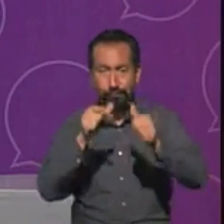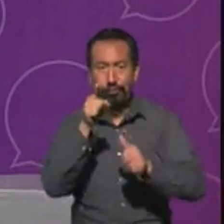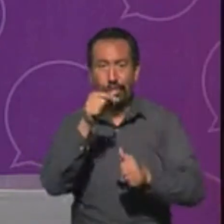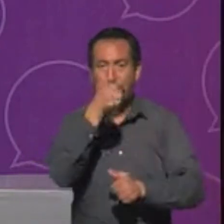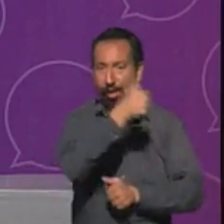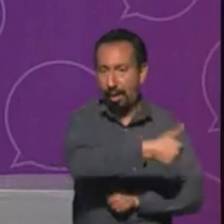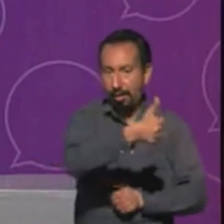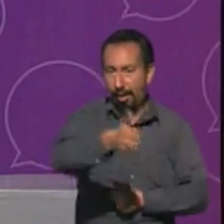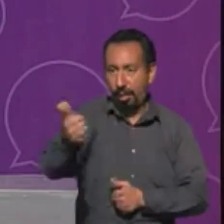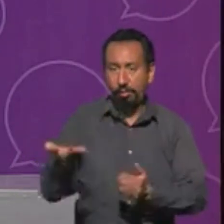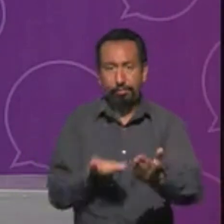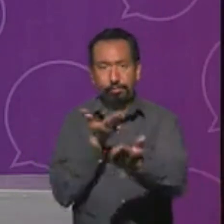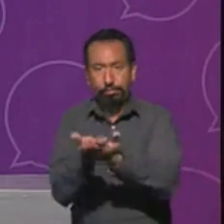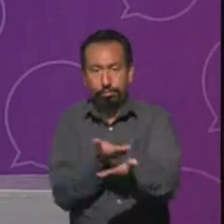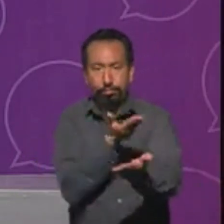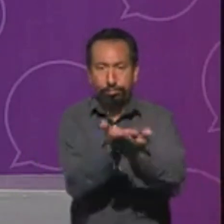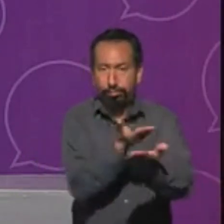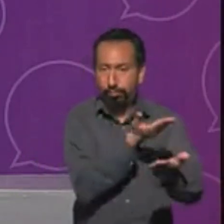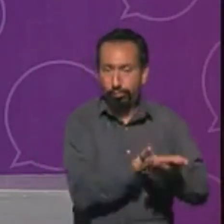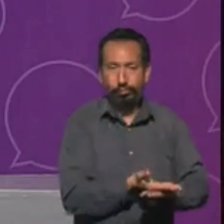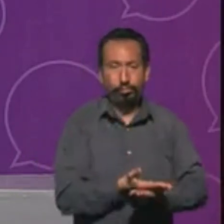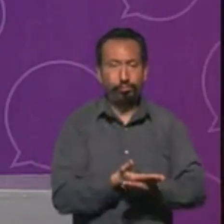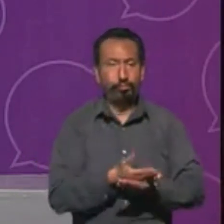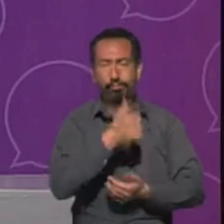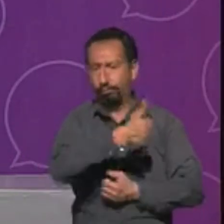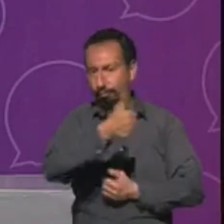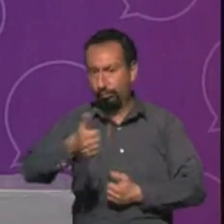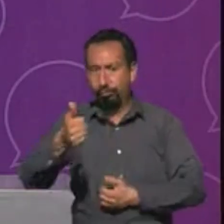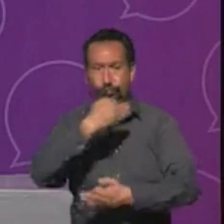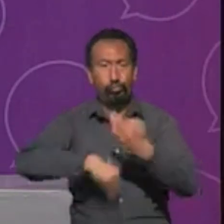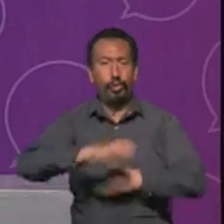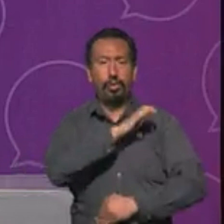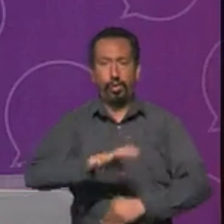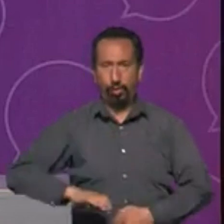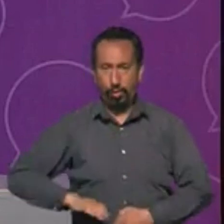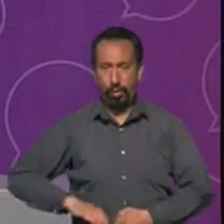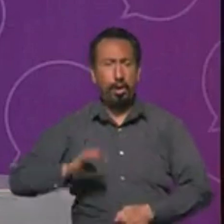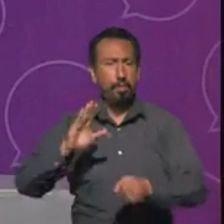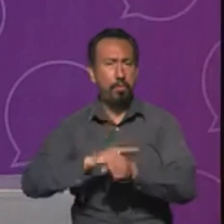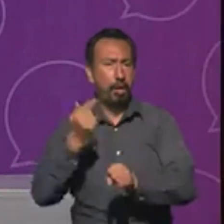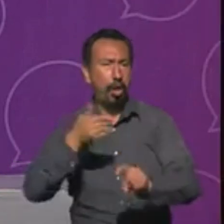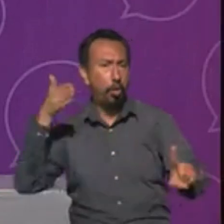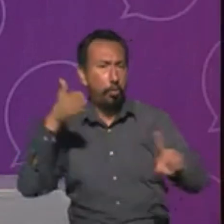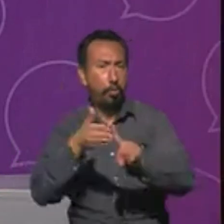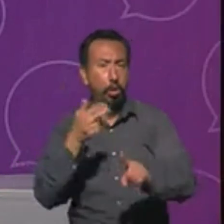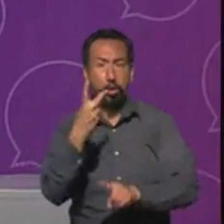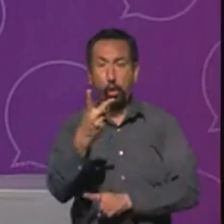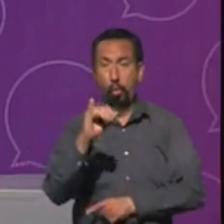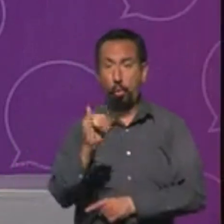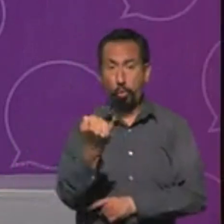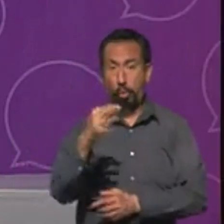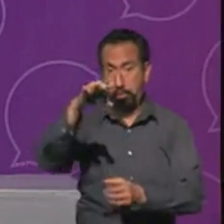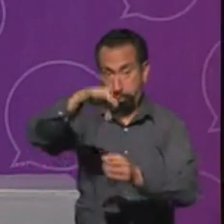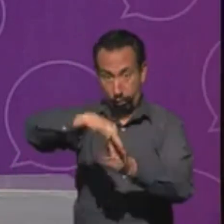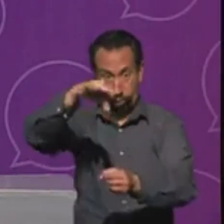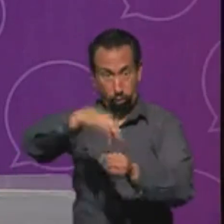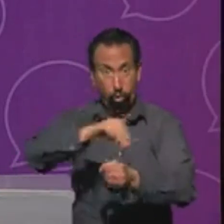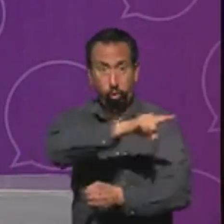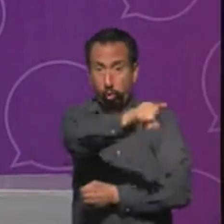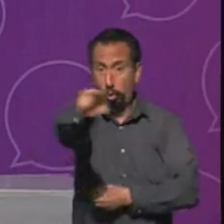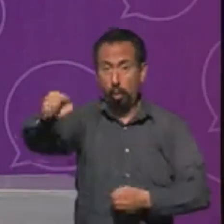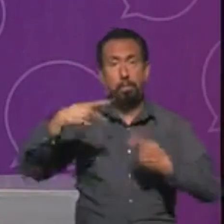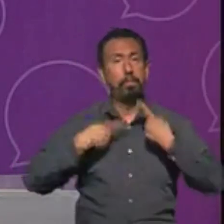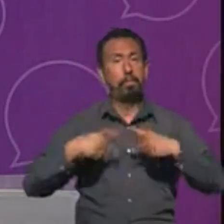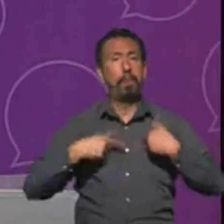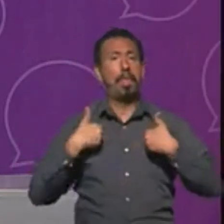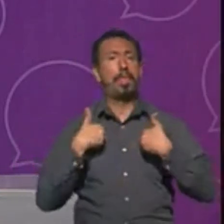propuestas sus planteamientos y posturas de cada uno de los candidatos con el objetivo de que este próximo 2 de junio la ciudadanía